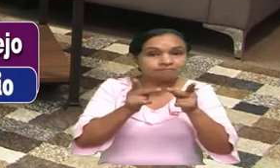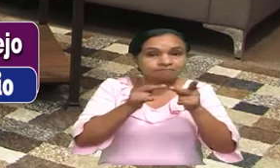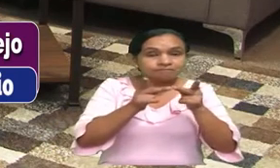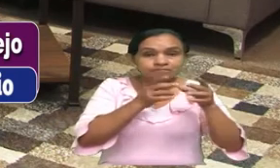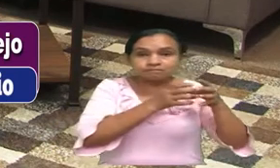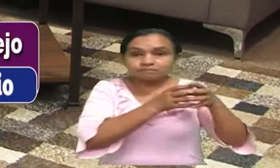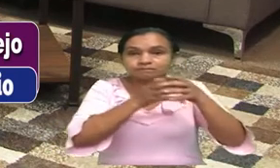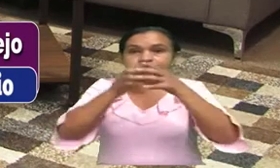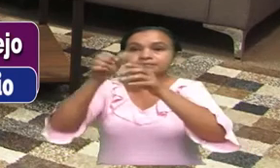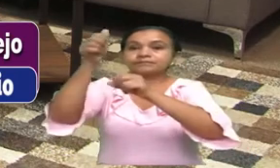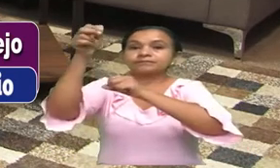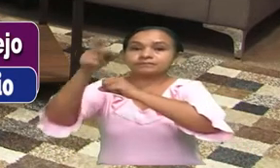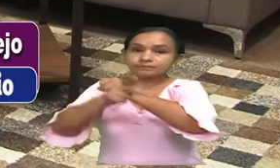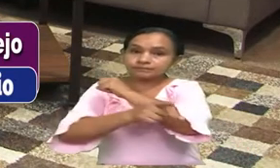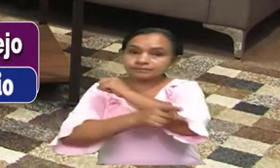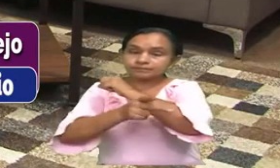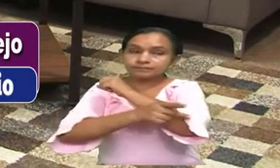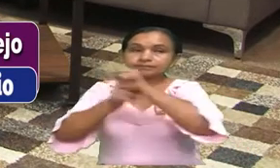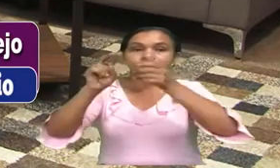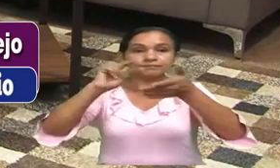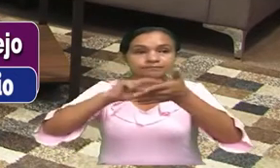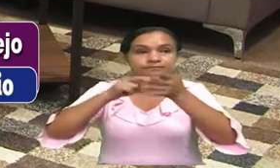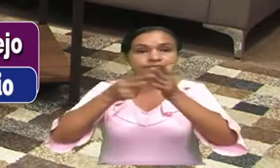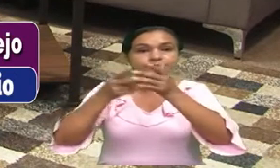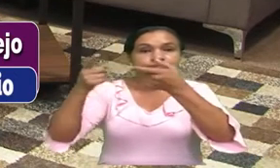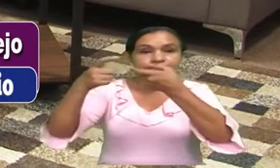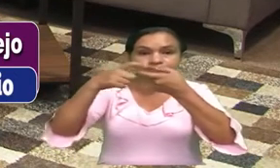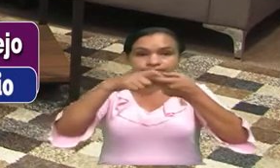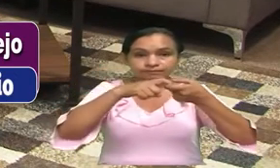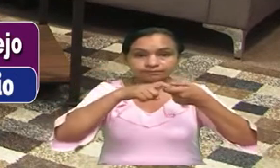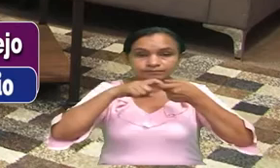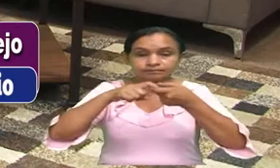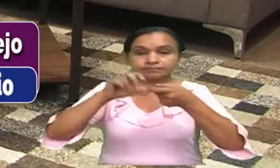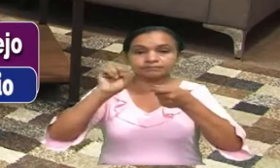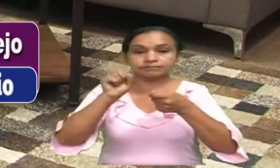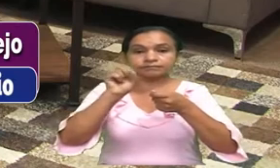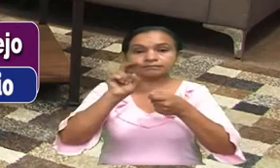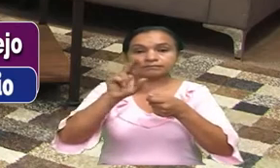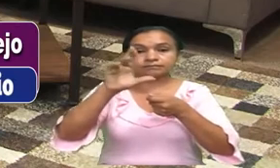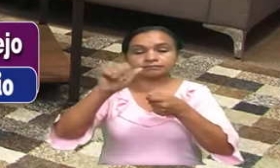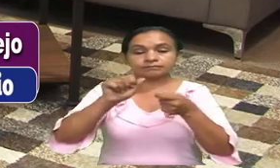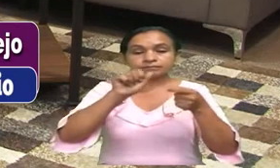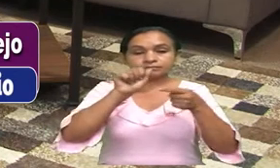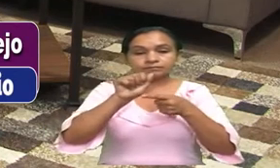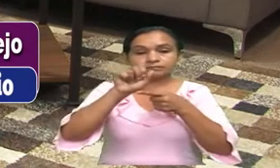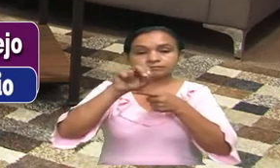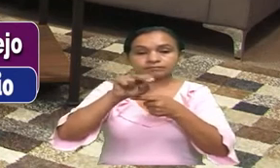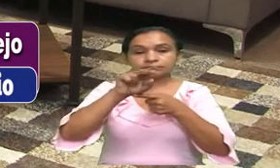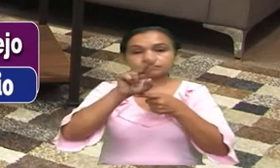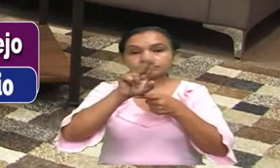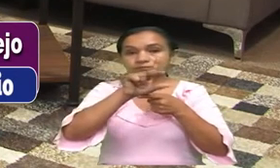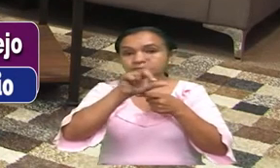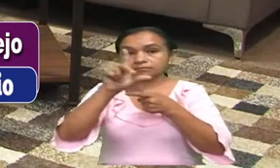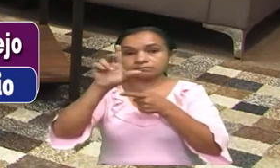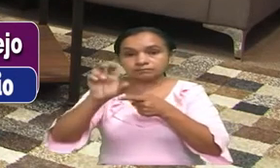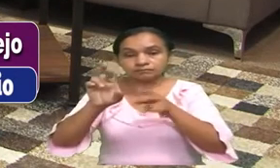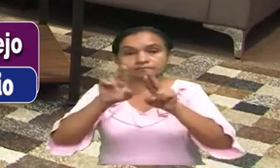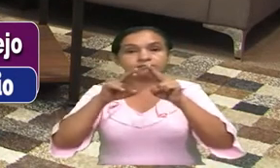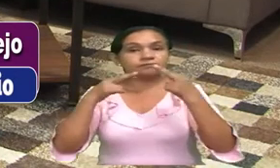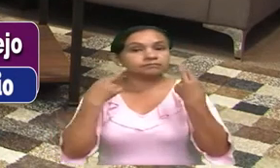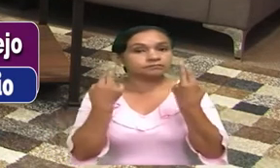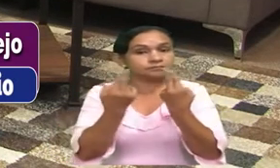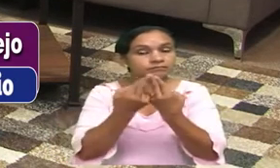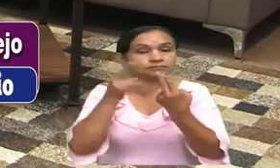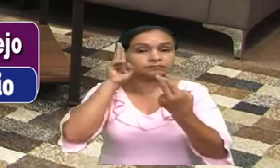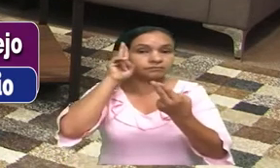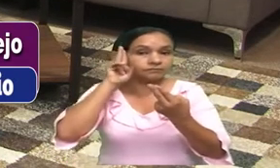sí, sí. Esto es una coordinación que hace el SUCA con ANUYE, porque en la cumbre de rectores están todos